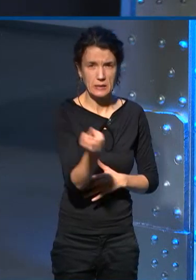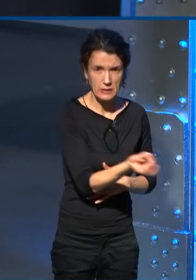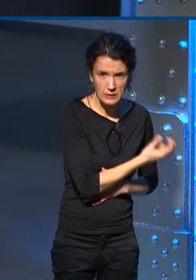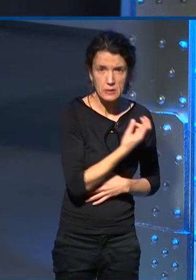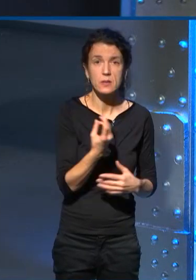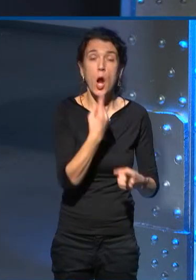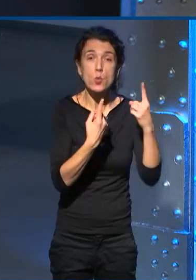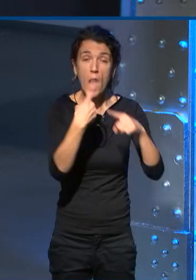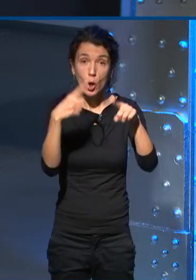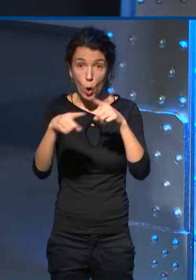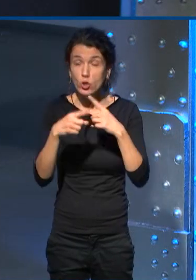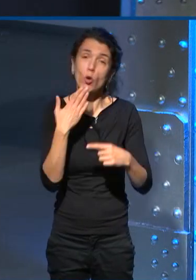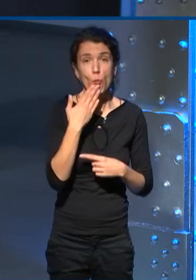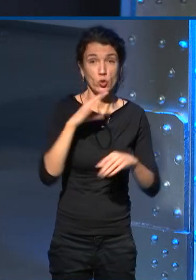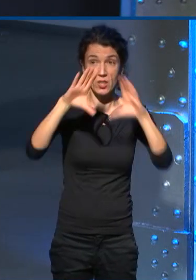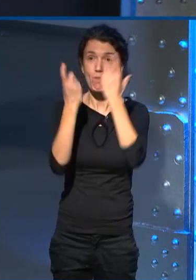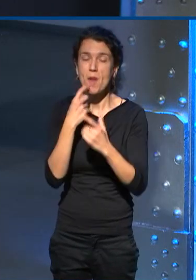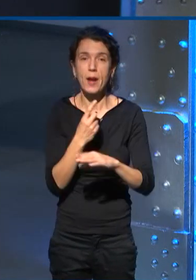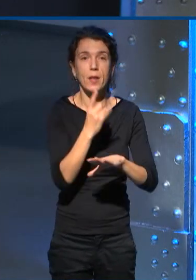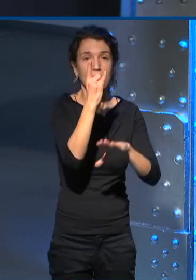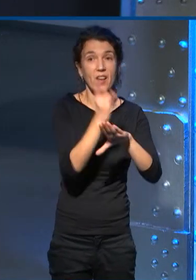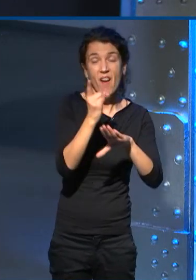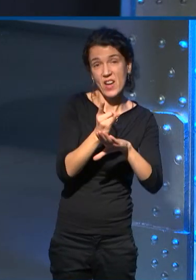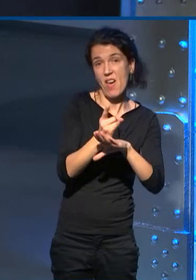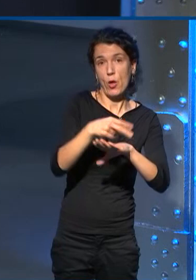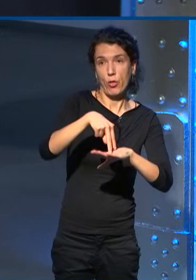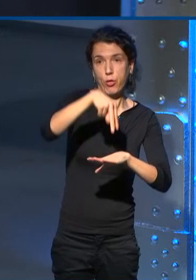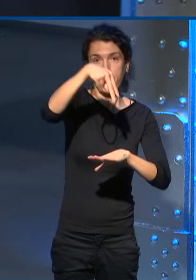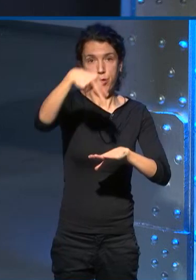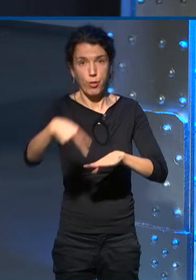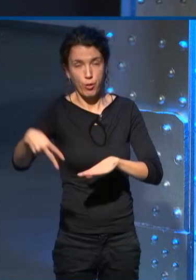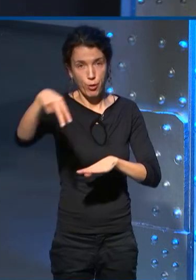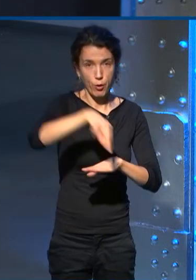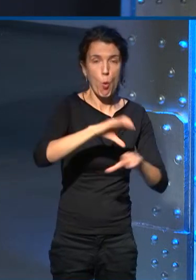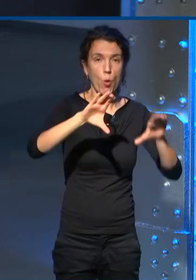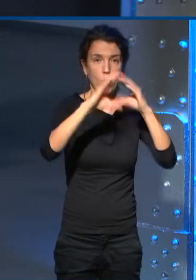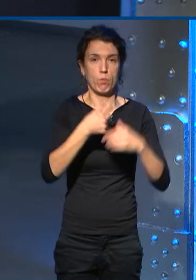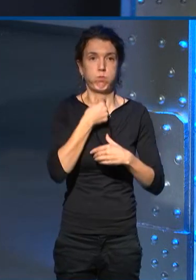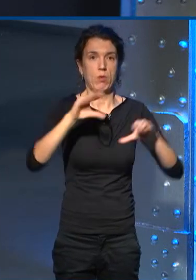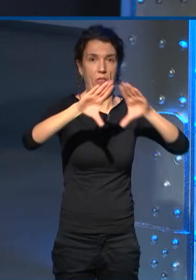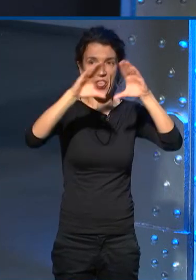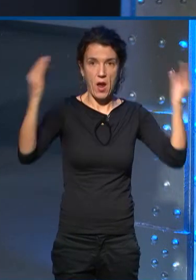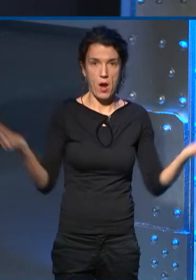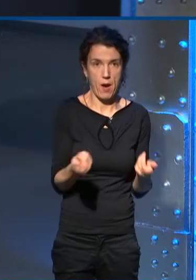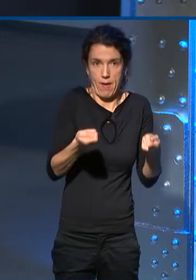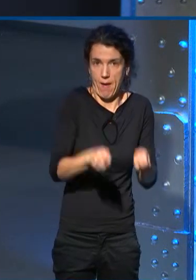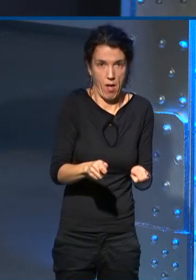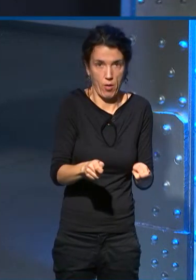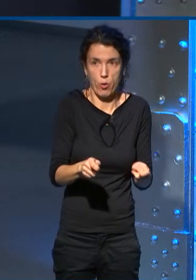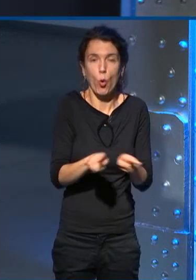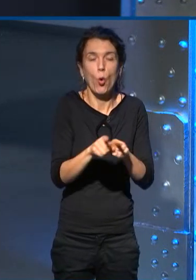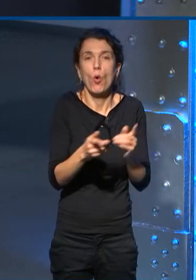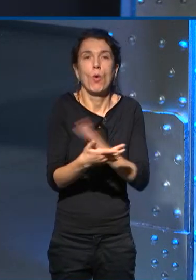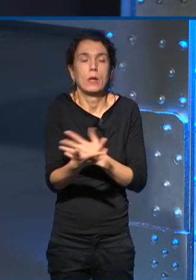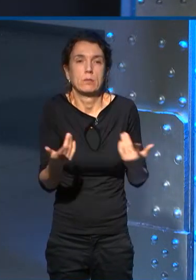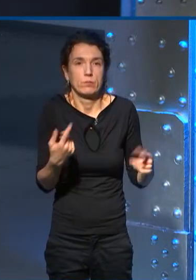Sentían determinadas cosas, la ingravidez, pero estaban en régimen de aislamiento, con ciclo cerrado de alimentos, de